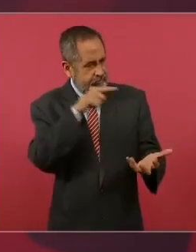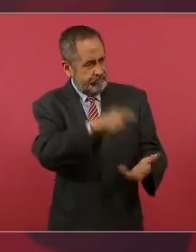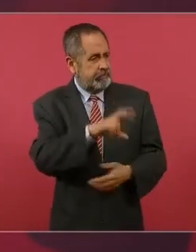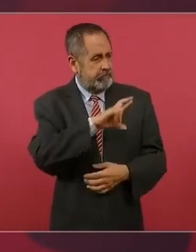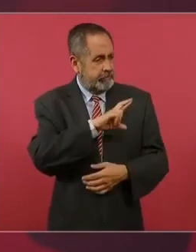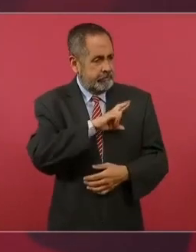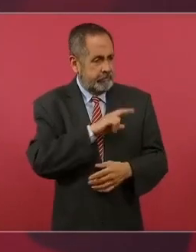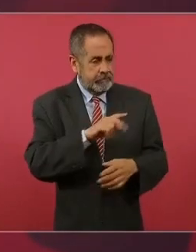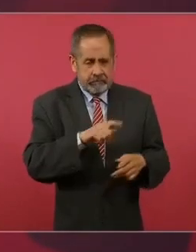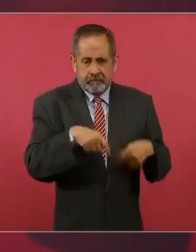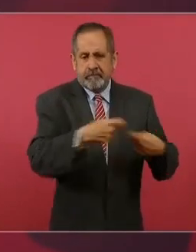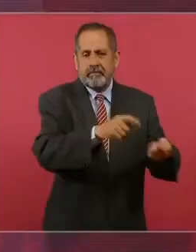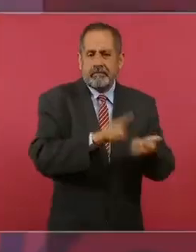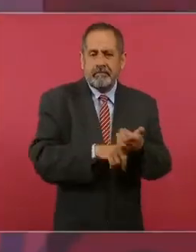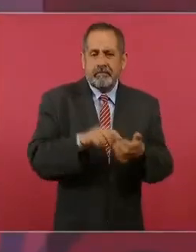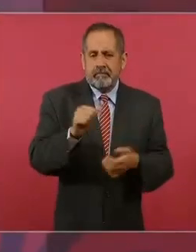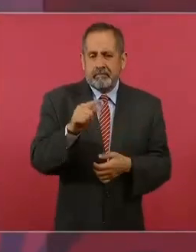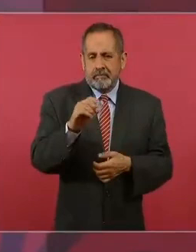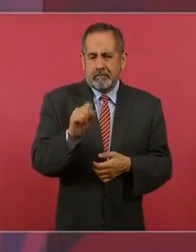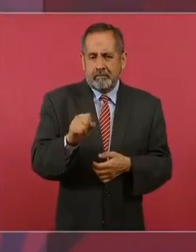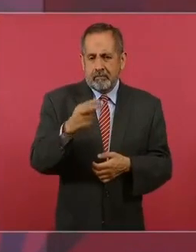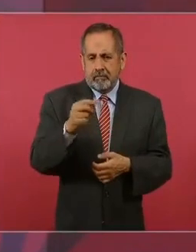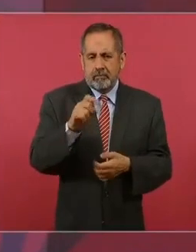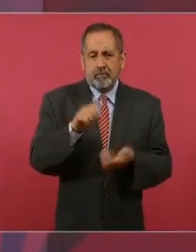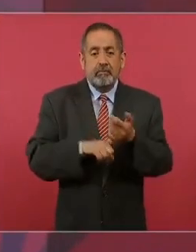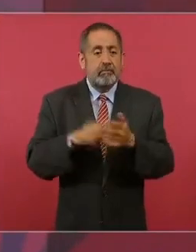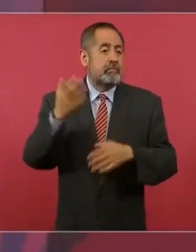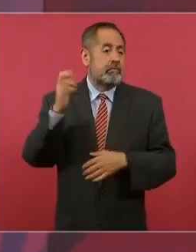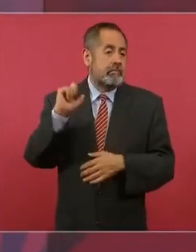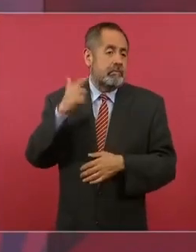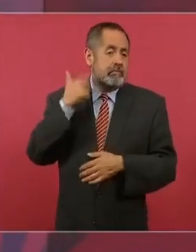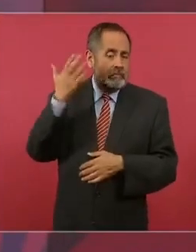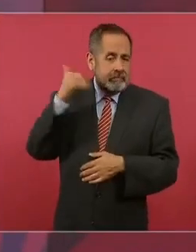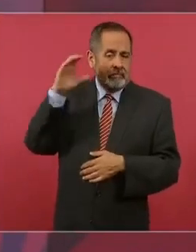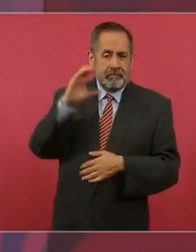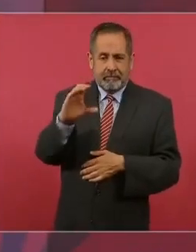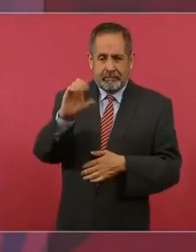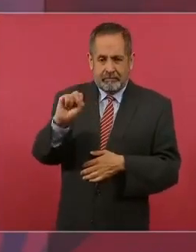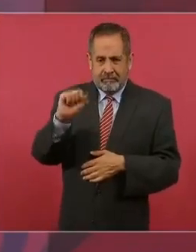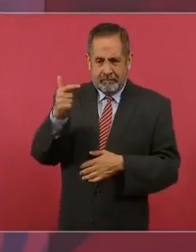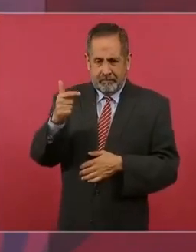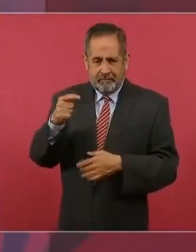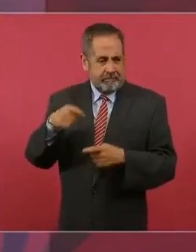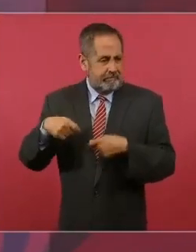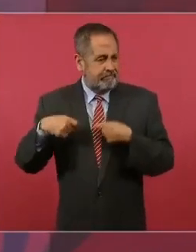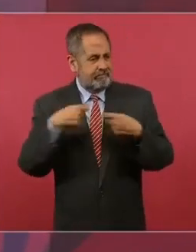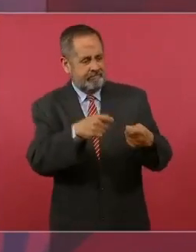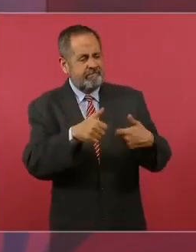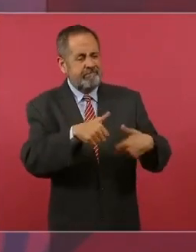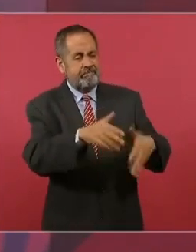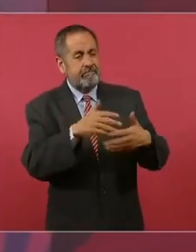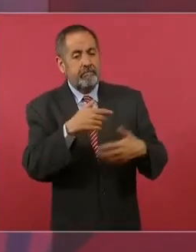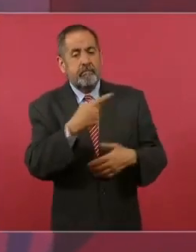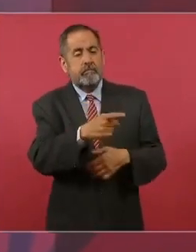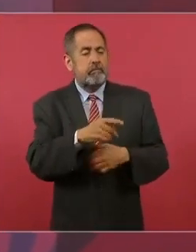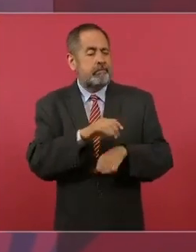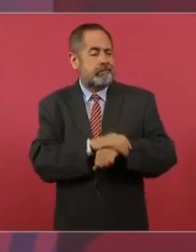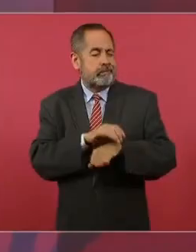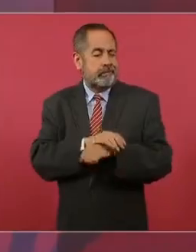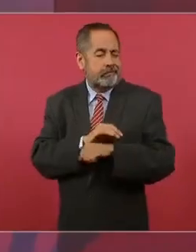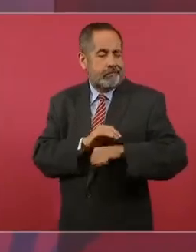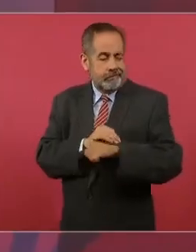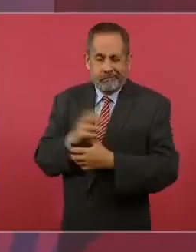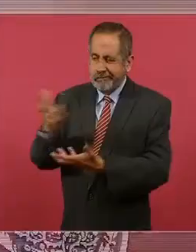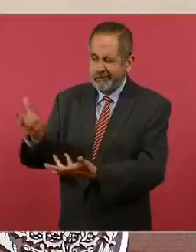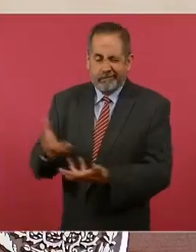Altos Hornos, Salinas la entregó esa empresa a sus allegados.